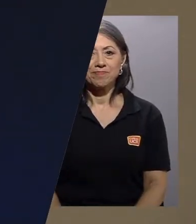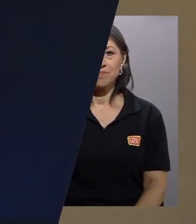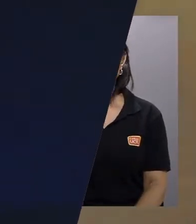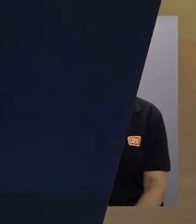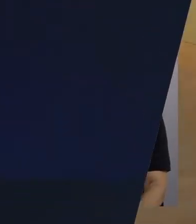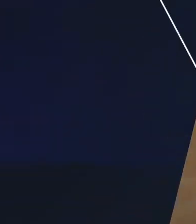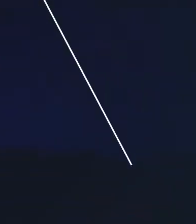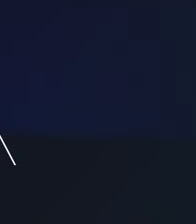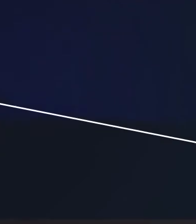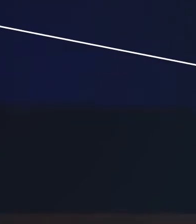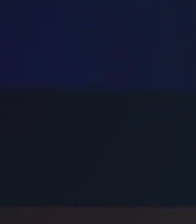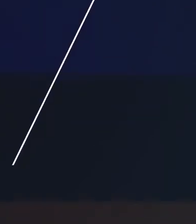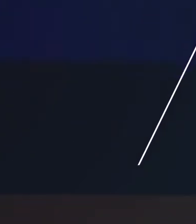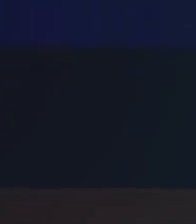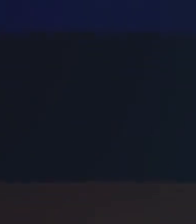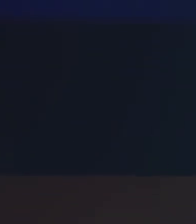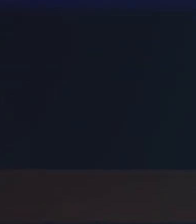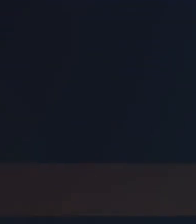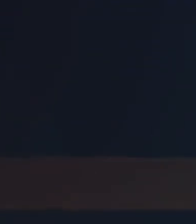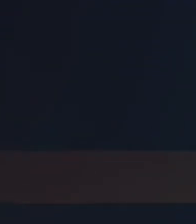instantes.